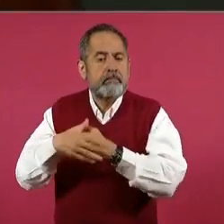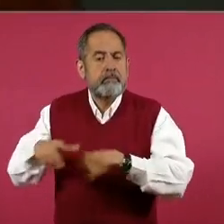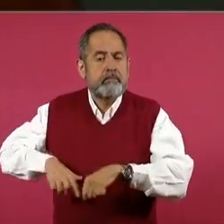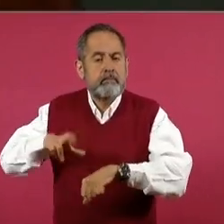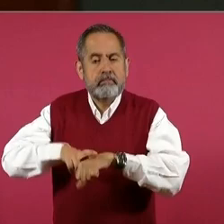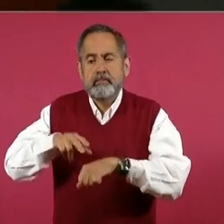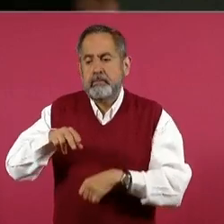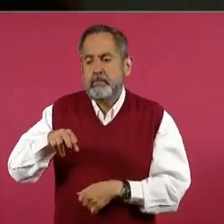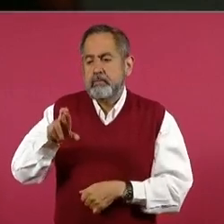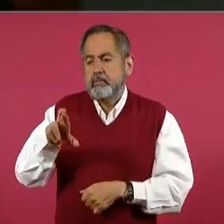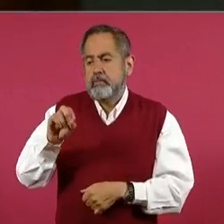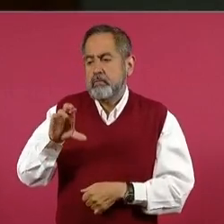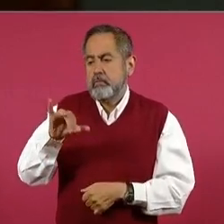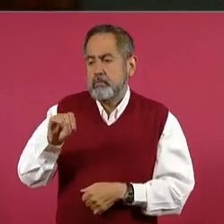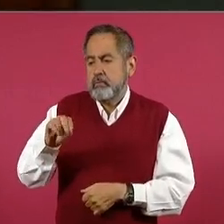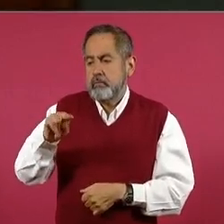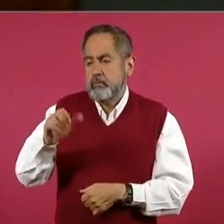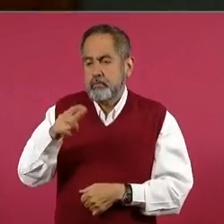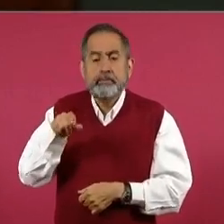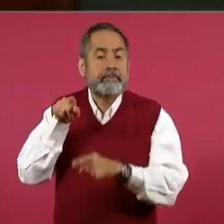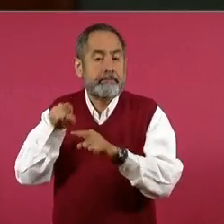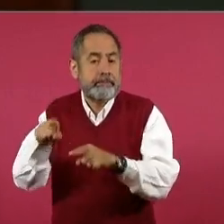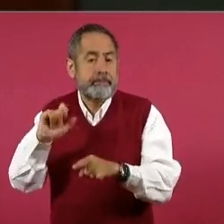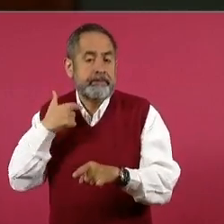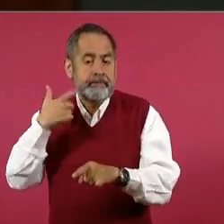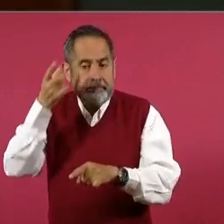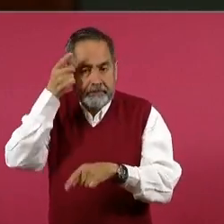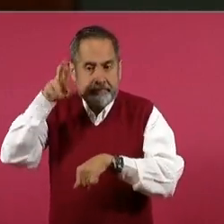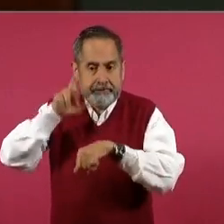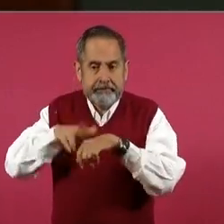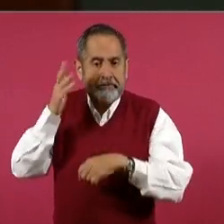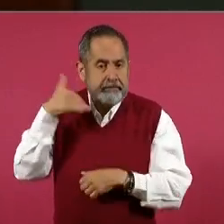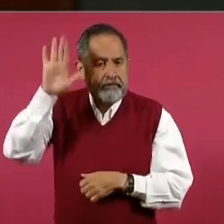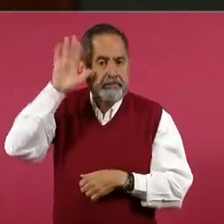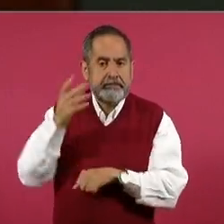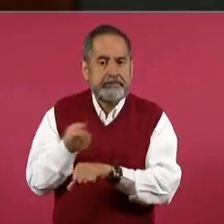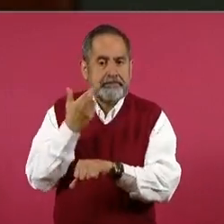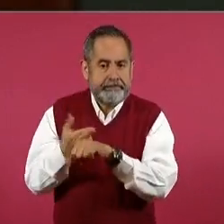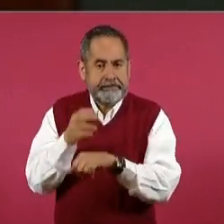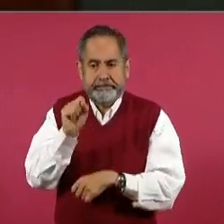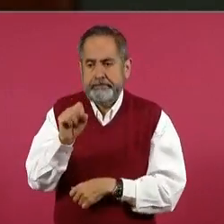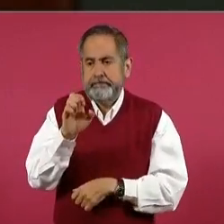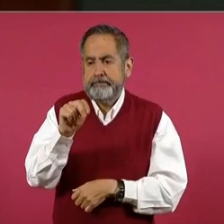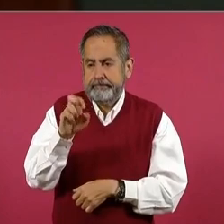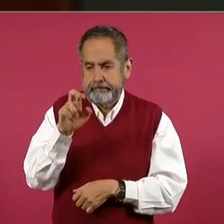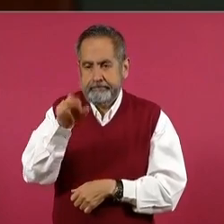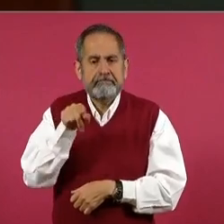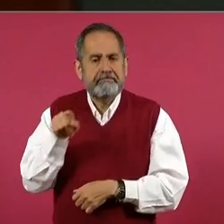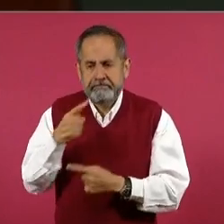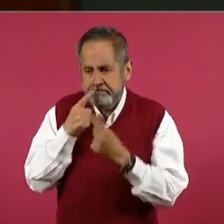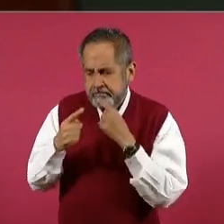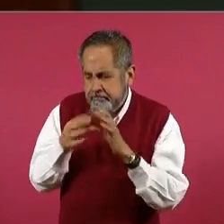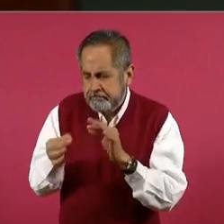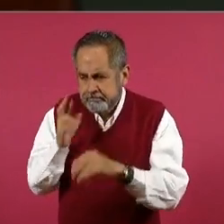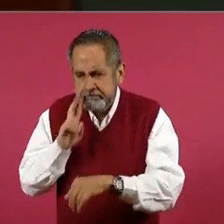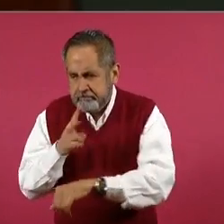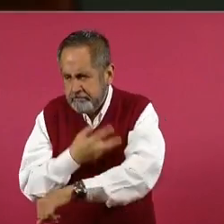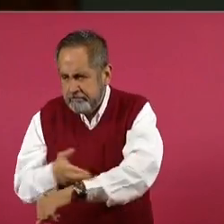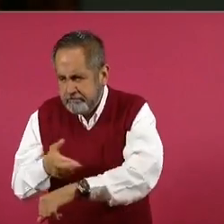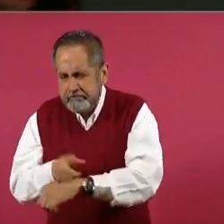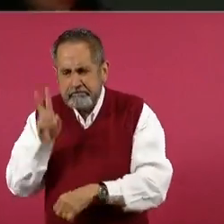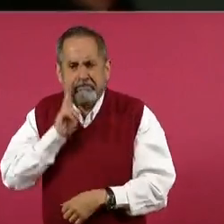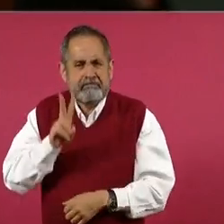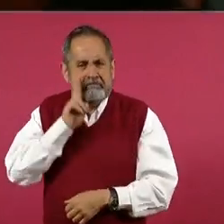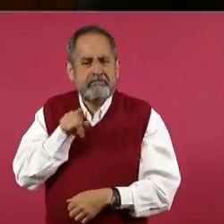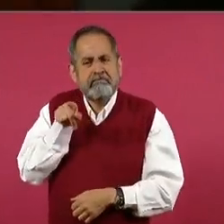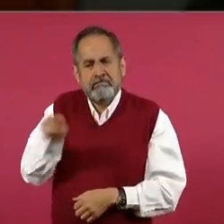estado, Rocío Nale, cuando fue directora de la Secretaría de Energía, pues ella gestionó que se hiciera una planta